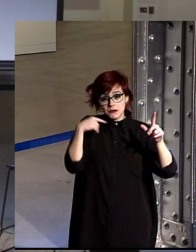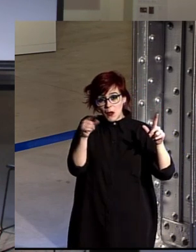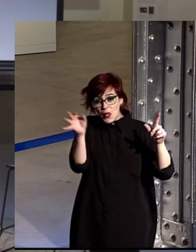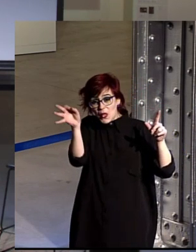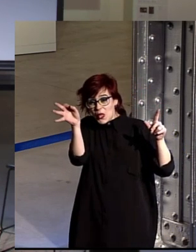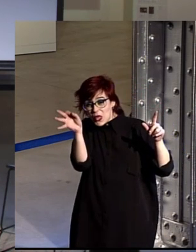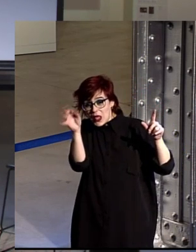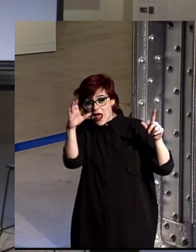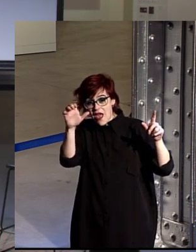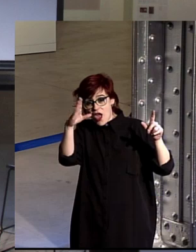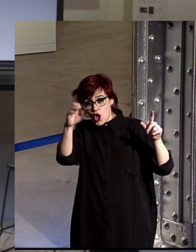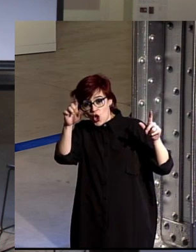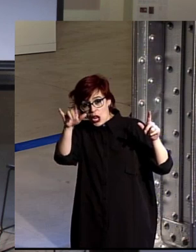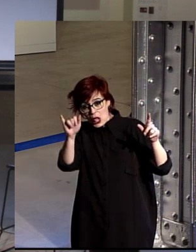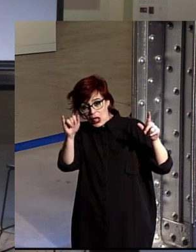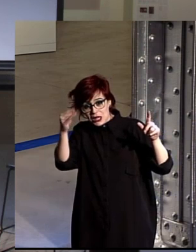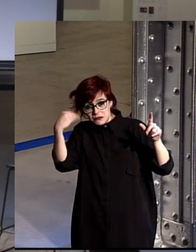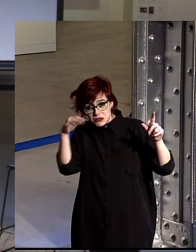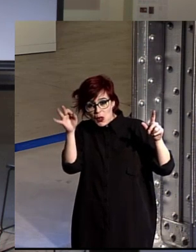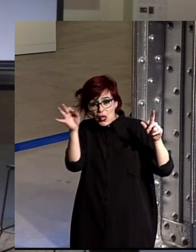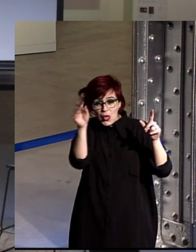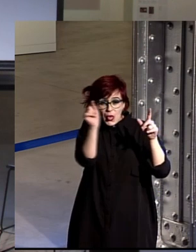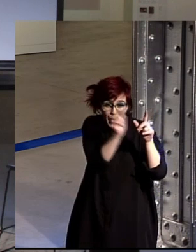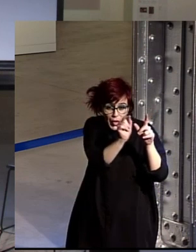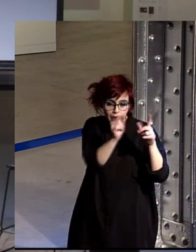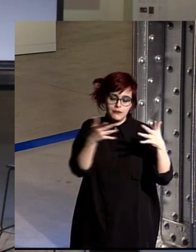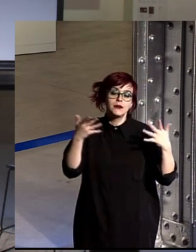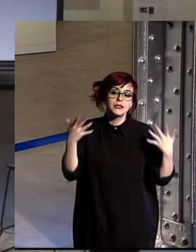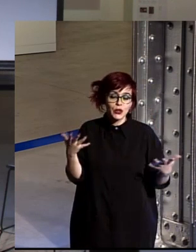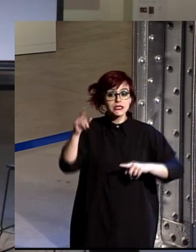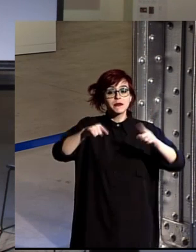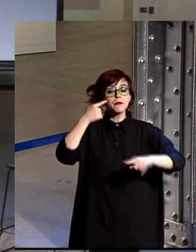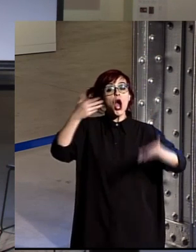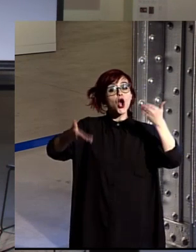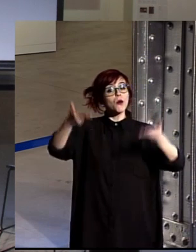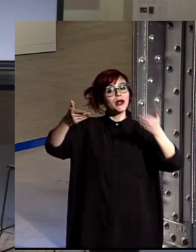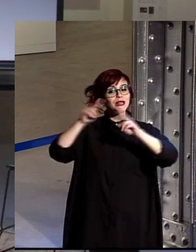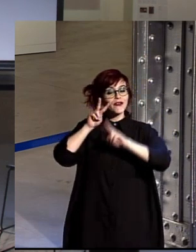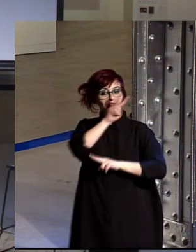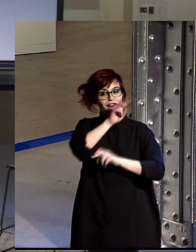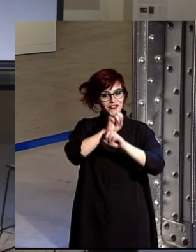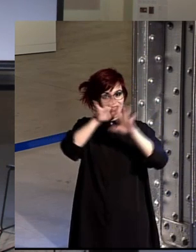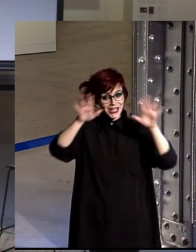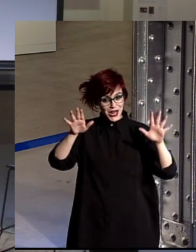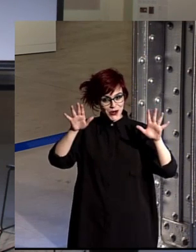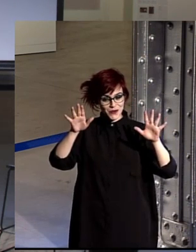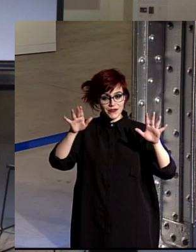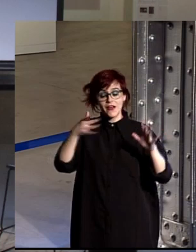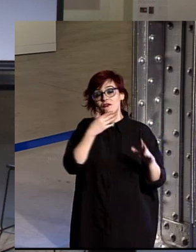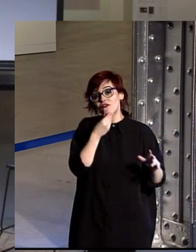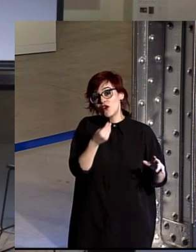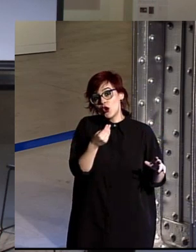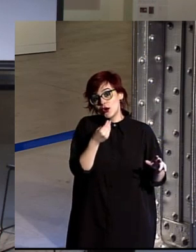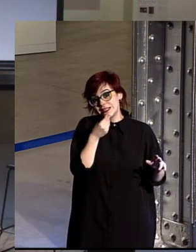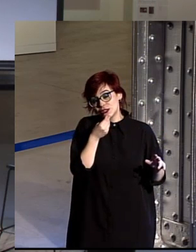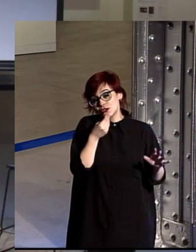coli. Entonces son muy pequeños o relativamente pequeños, ¿vale? Aquí tenéis una foto comparativa muy bonita siempre que no seas el